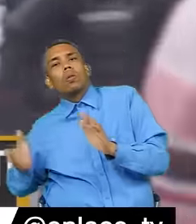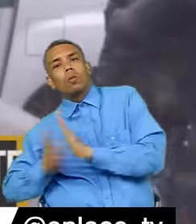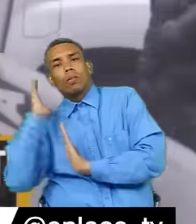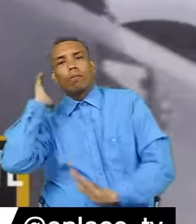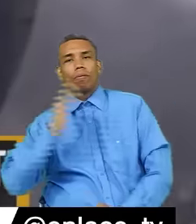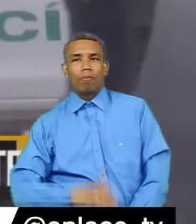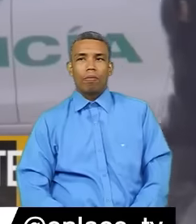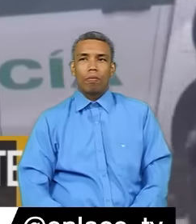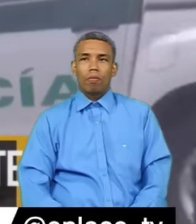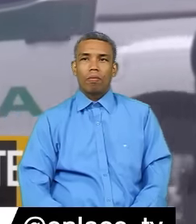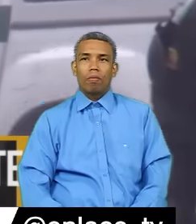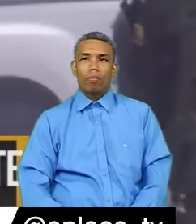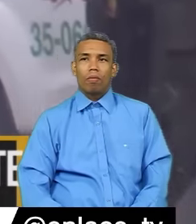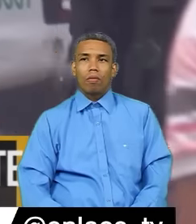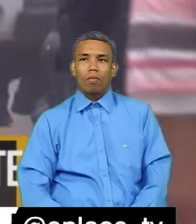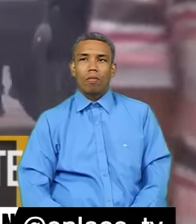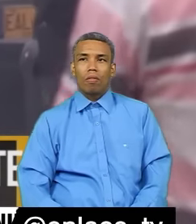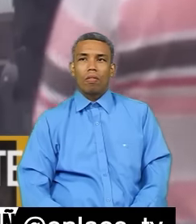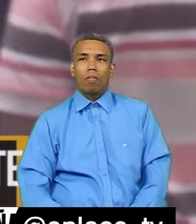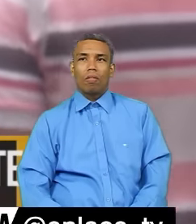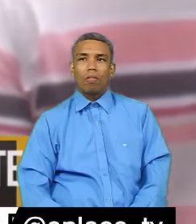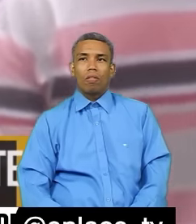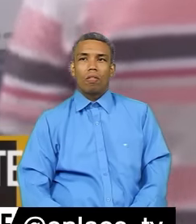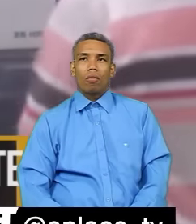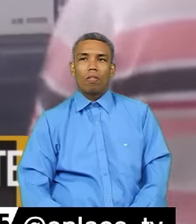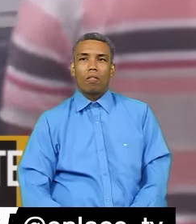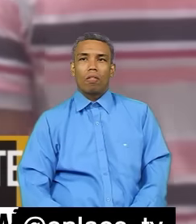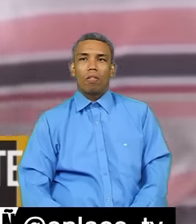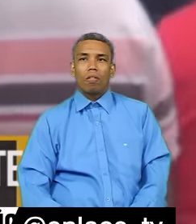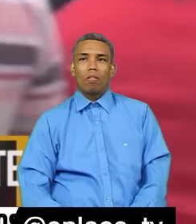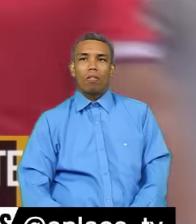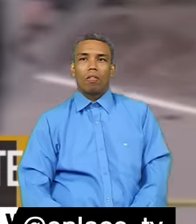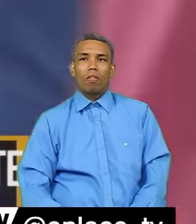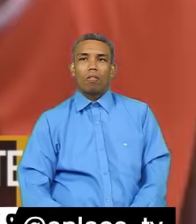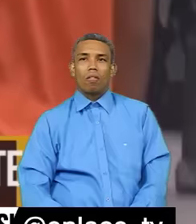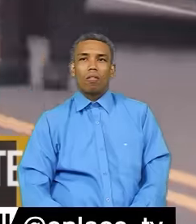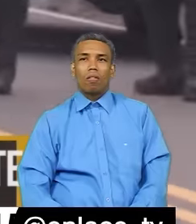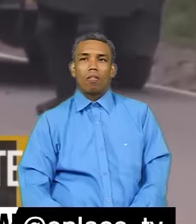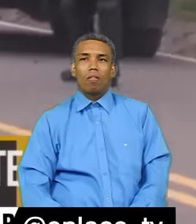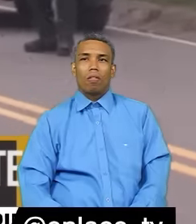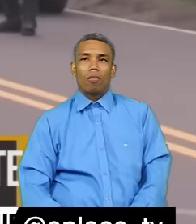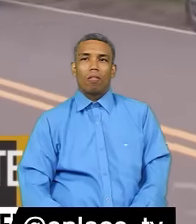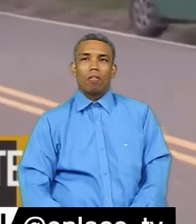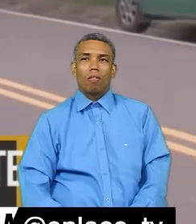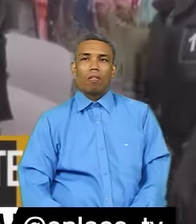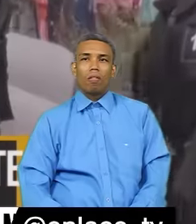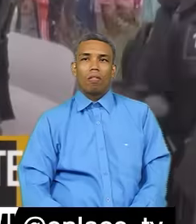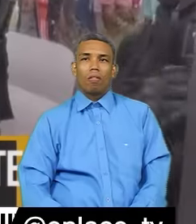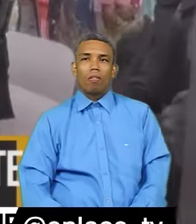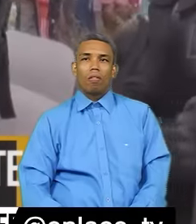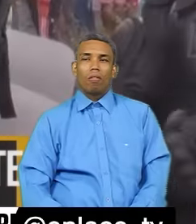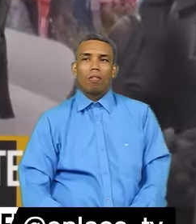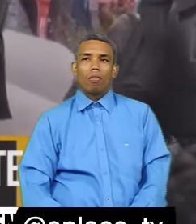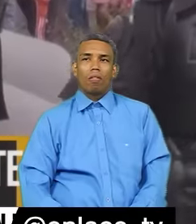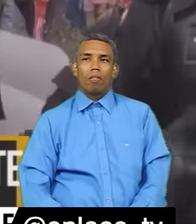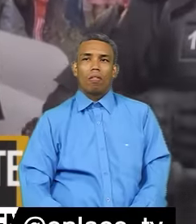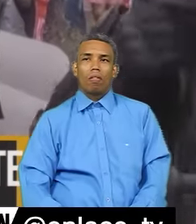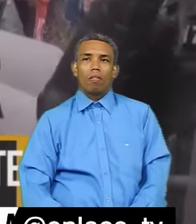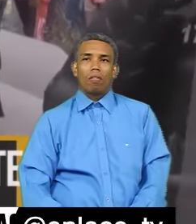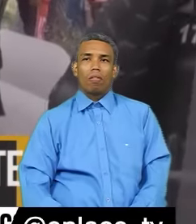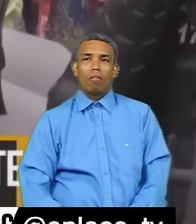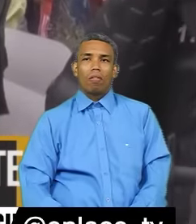¡Vamos! En el lugar se respiraba